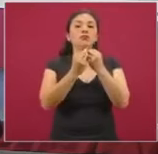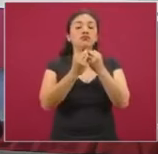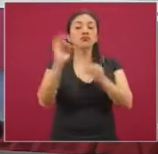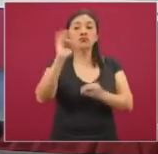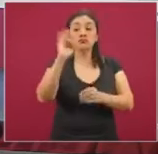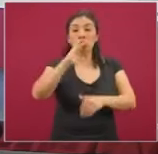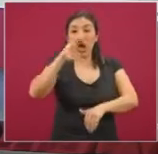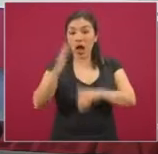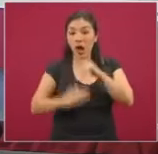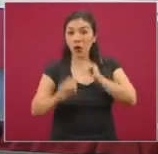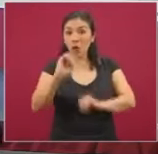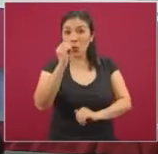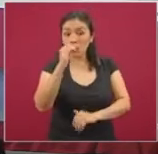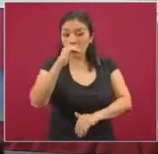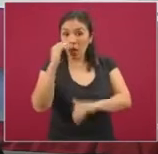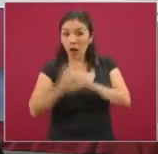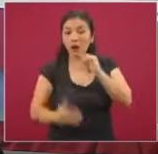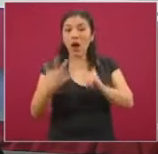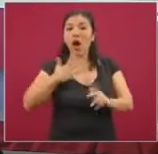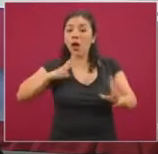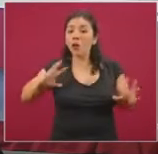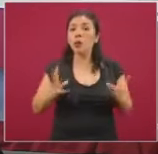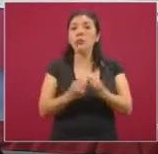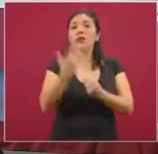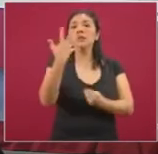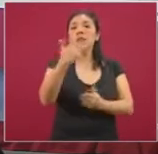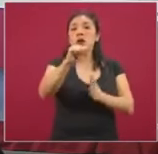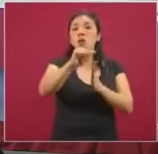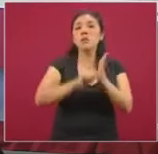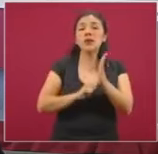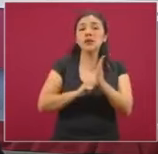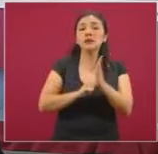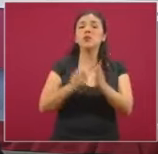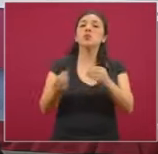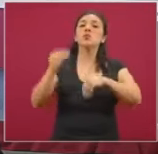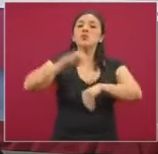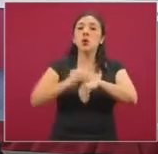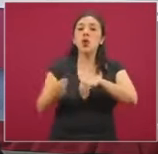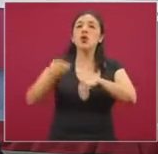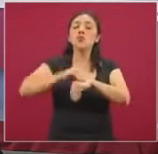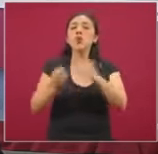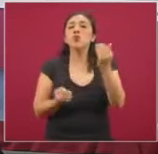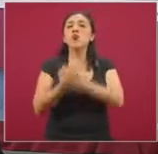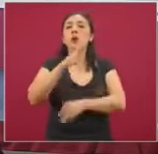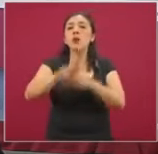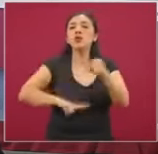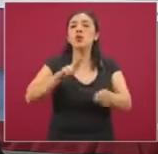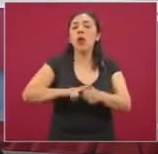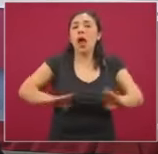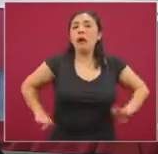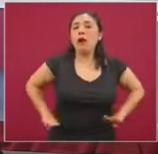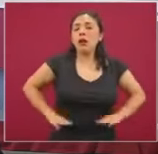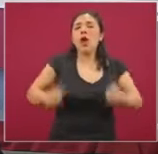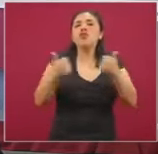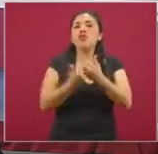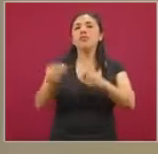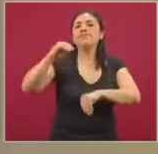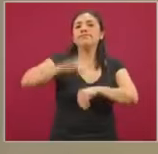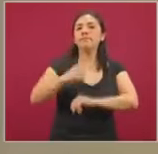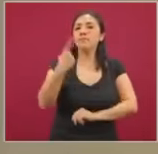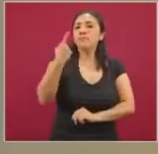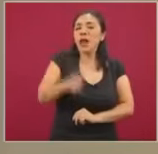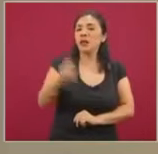concluyamos octubre con 5 meses de estarse implementando esta nueva normalidad caracterizada por el